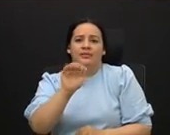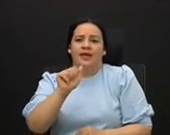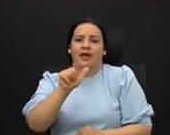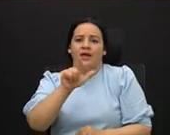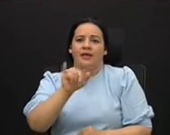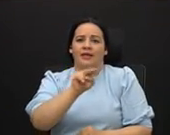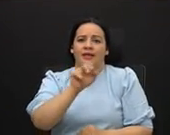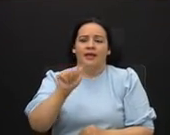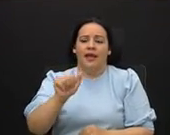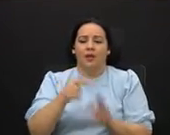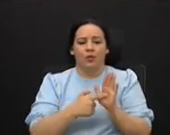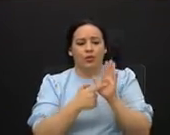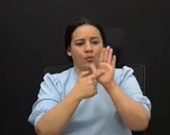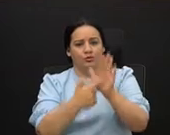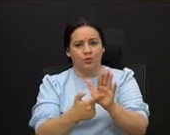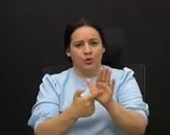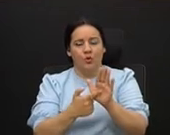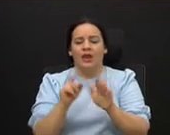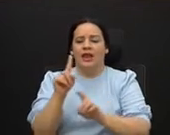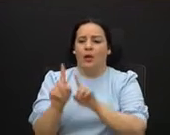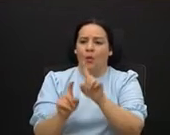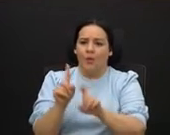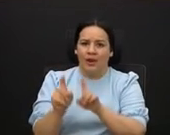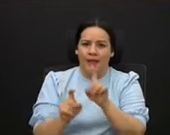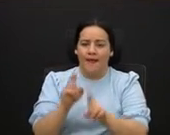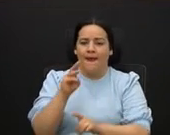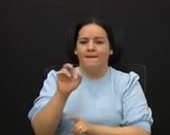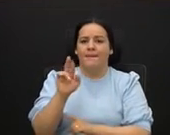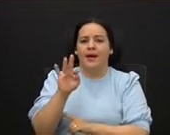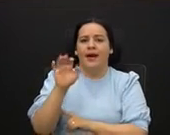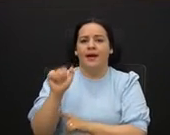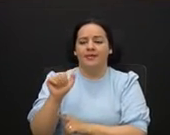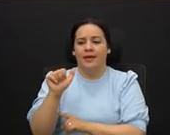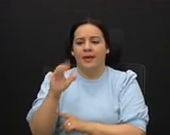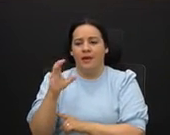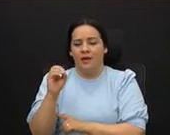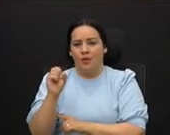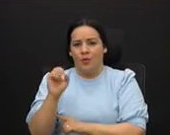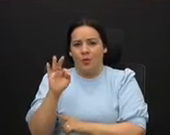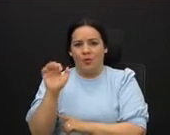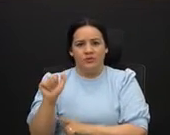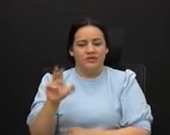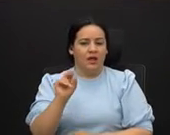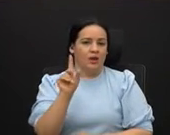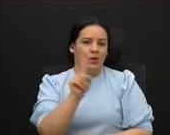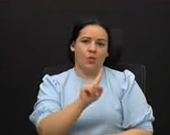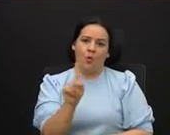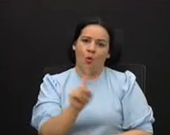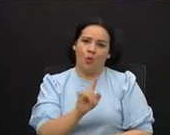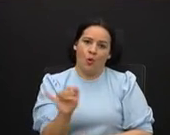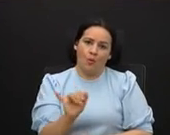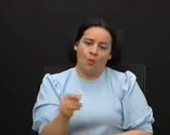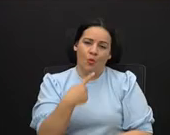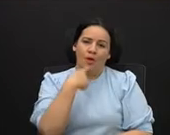lo demostró durante la comparecencia doña Marta Acosta. No como lo han indicado los denunciantes